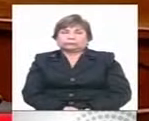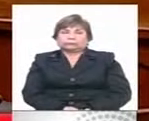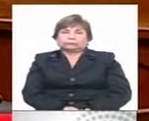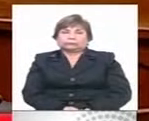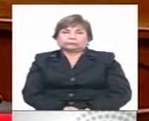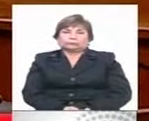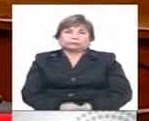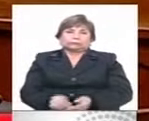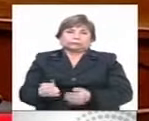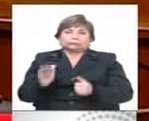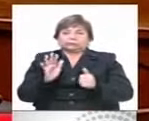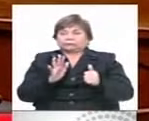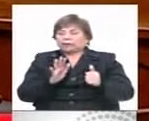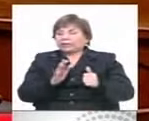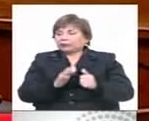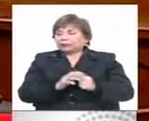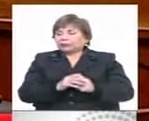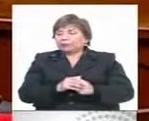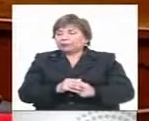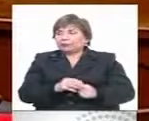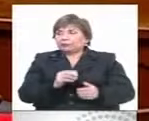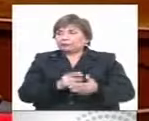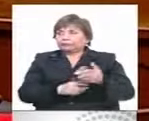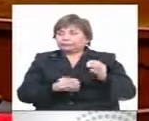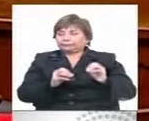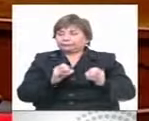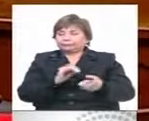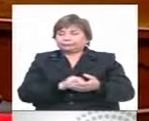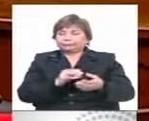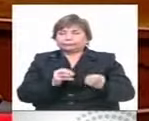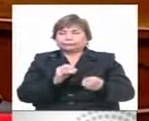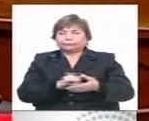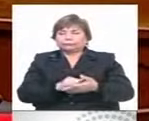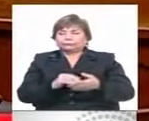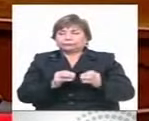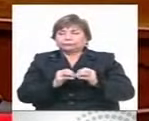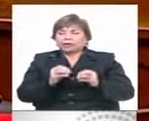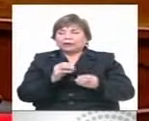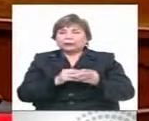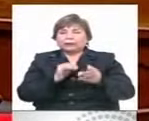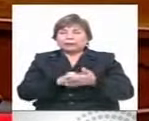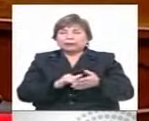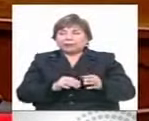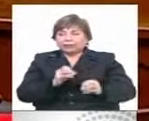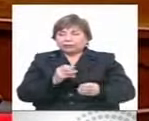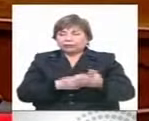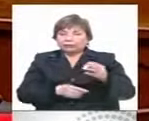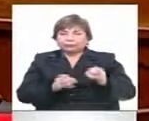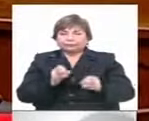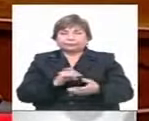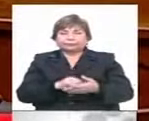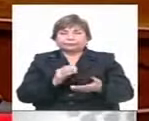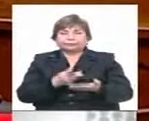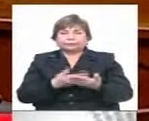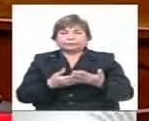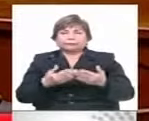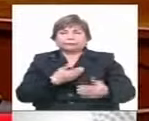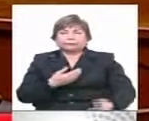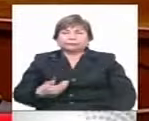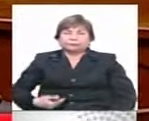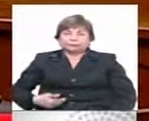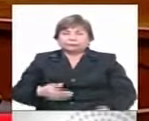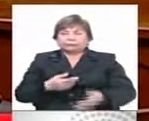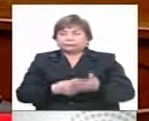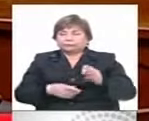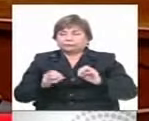Sexta política: descentralización, modernización de la gestión pública y diálogo para un Estado que